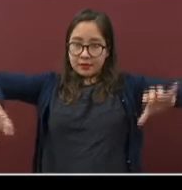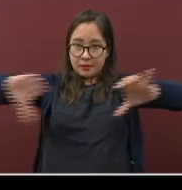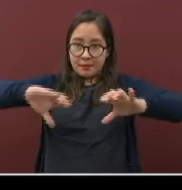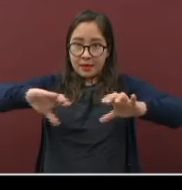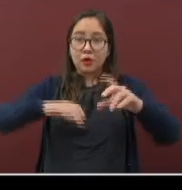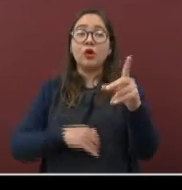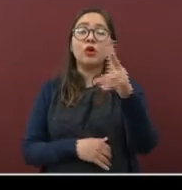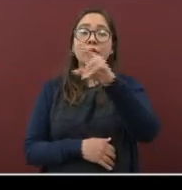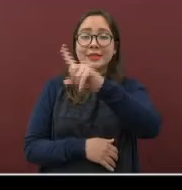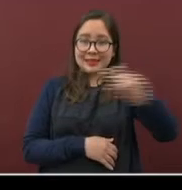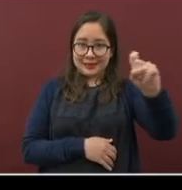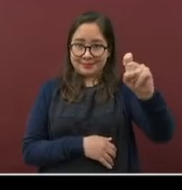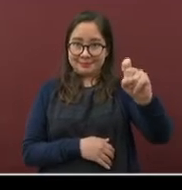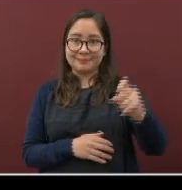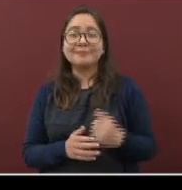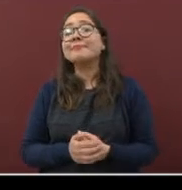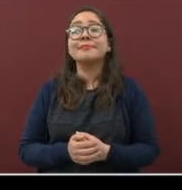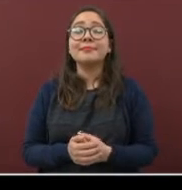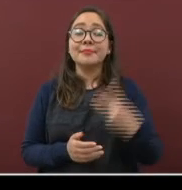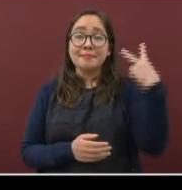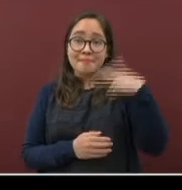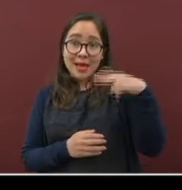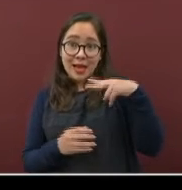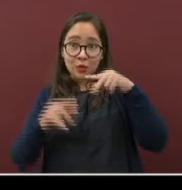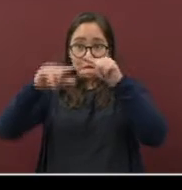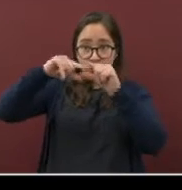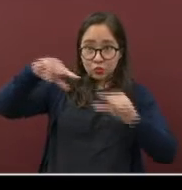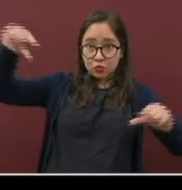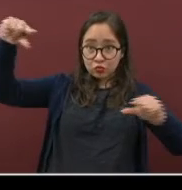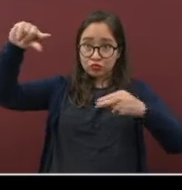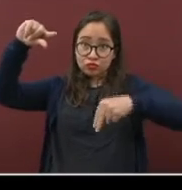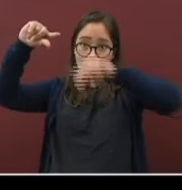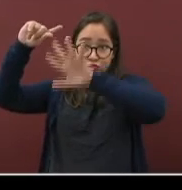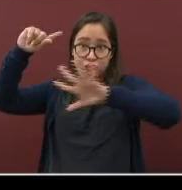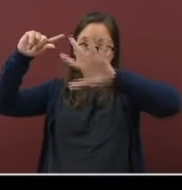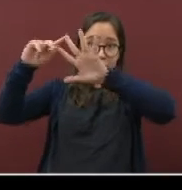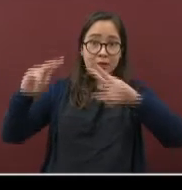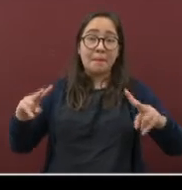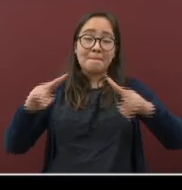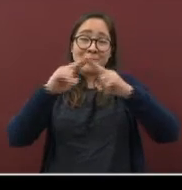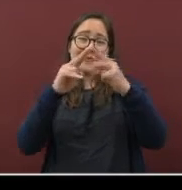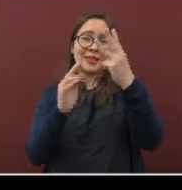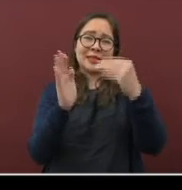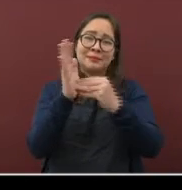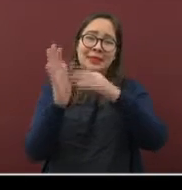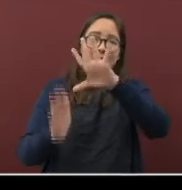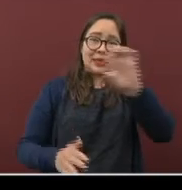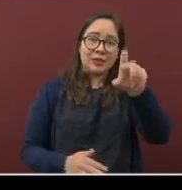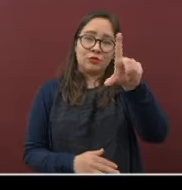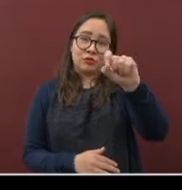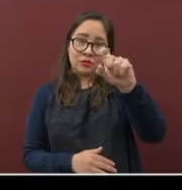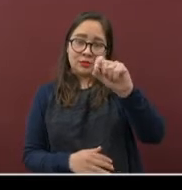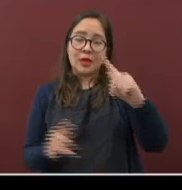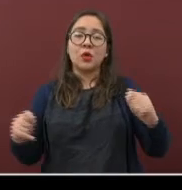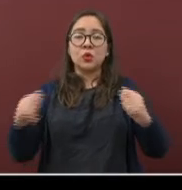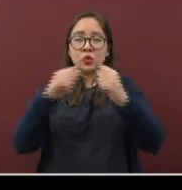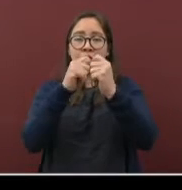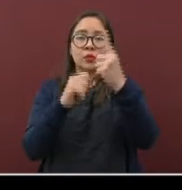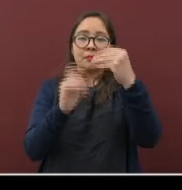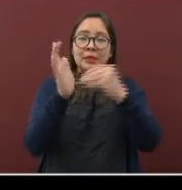100 y en el norte costa rica suma ya tres mil 520 casos tuxpan